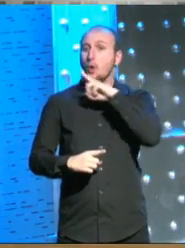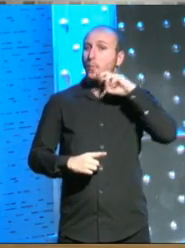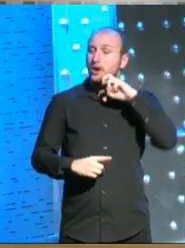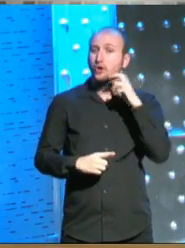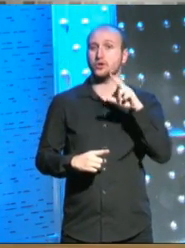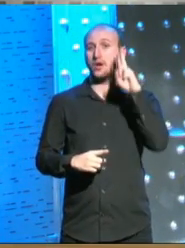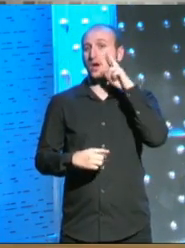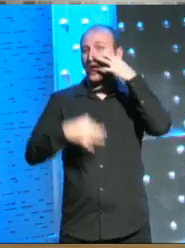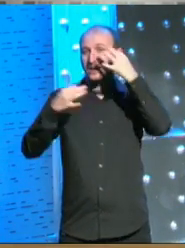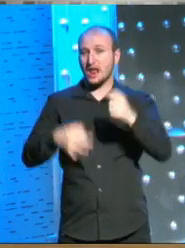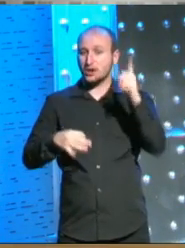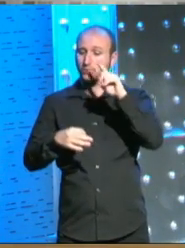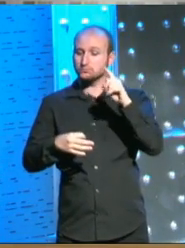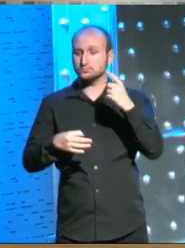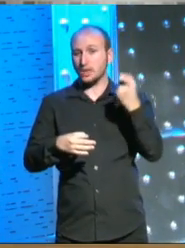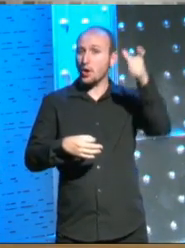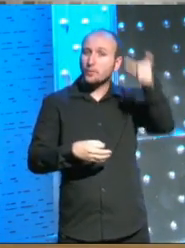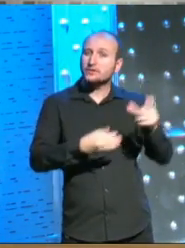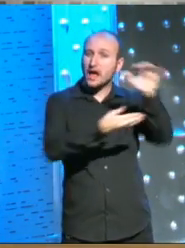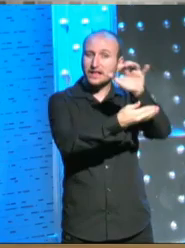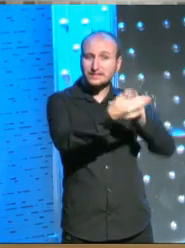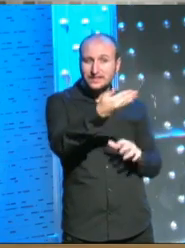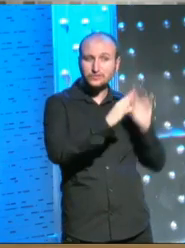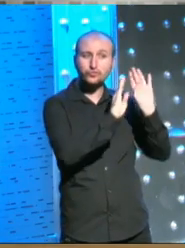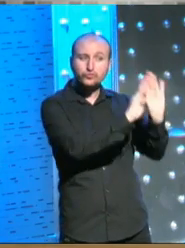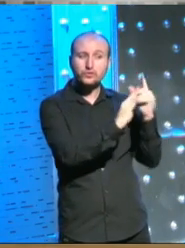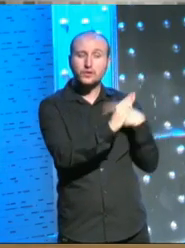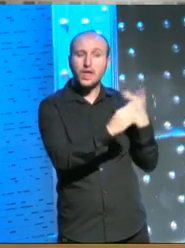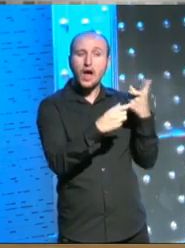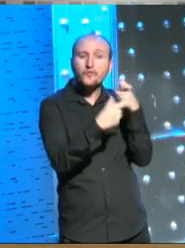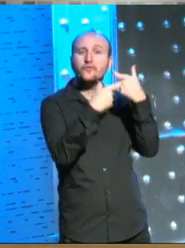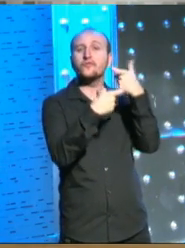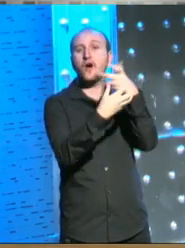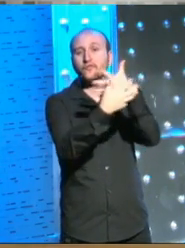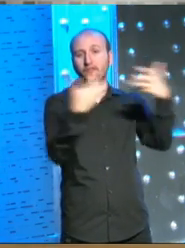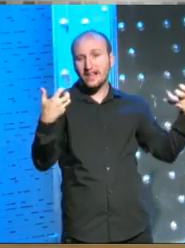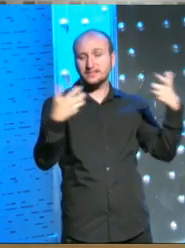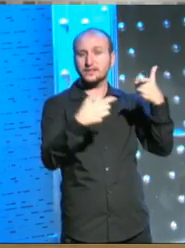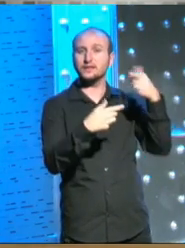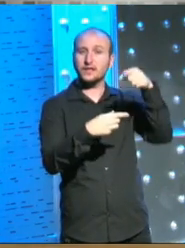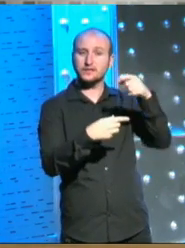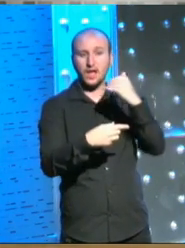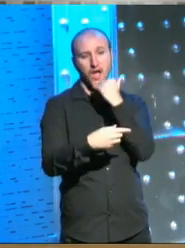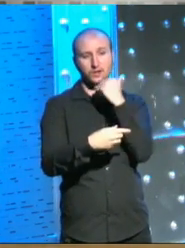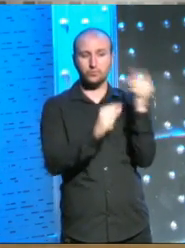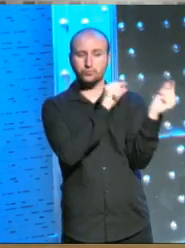André Breton, en un texto suyo, tiene una frase brillantísima a mi juicio, que comentando estas